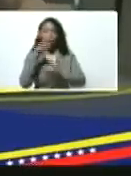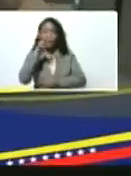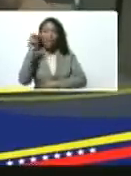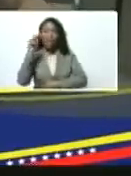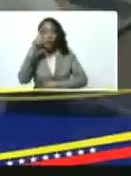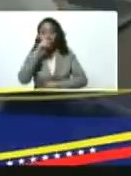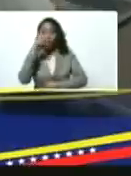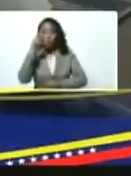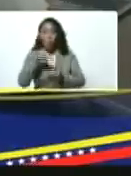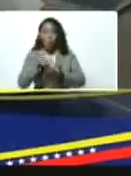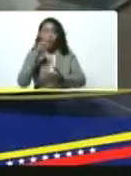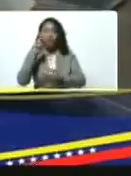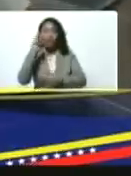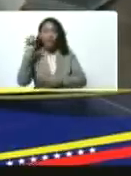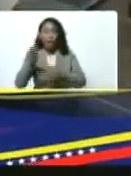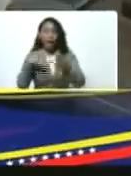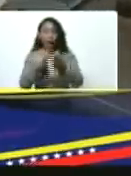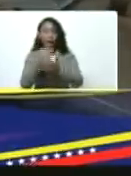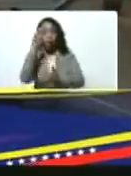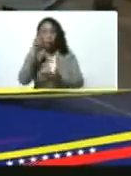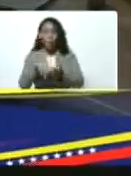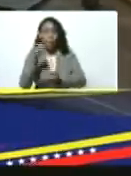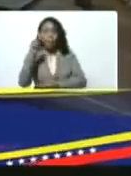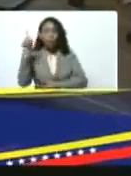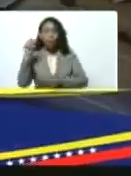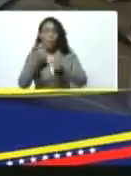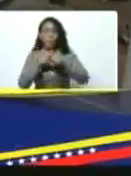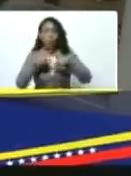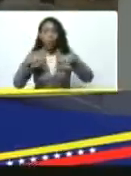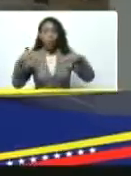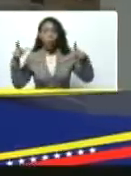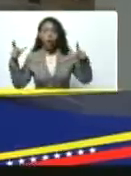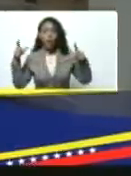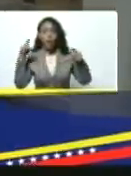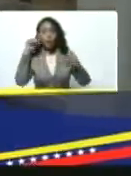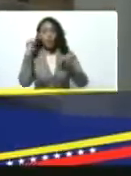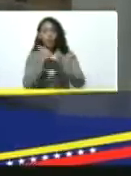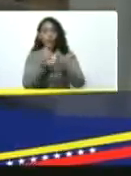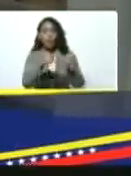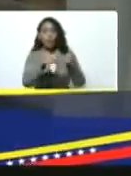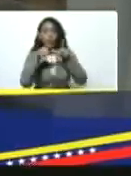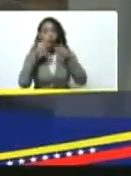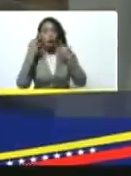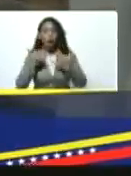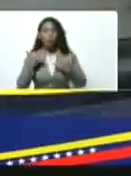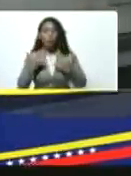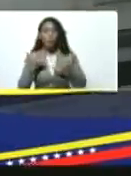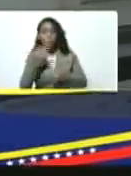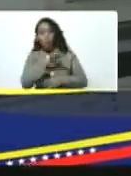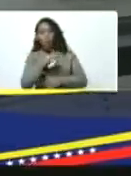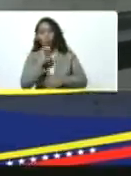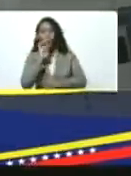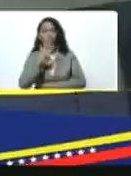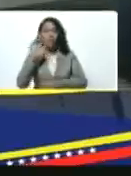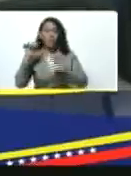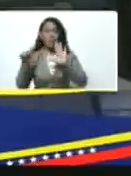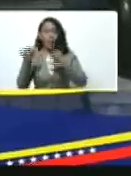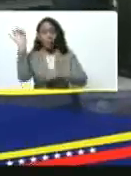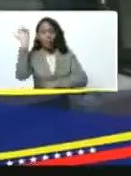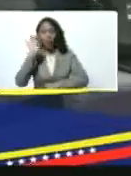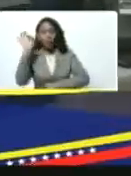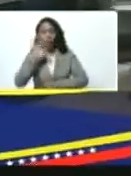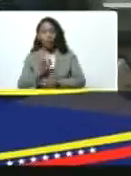del año 2020 al 2021, hubo un incremento en la emisión de certificados de origen aproximadamente de